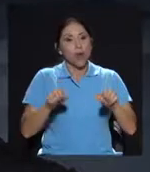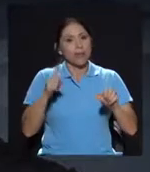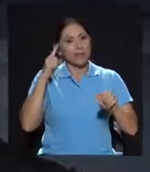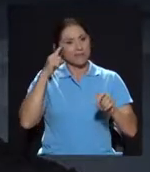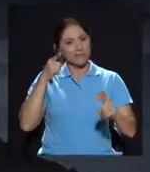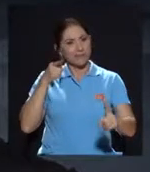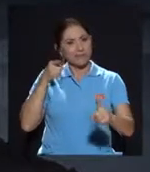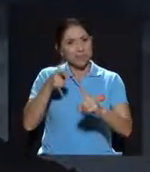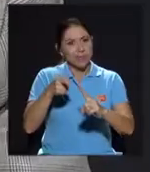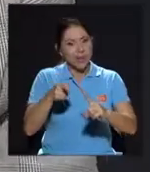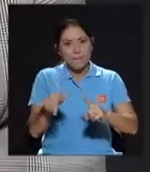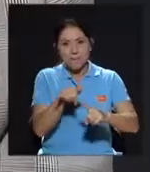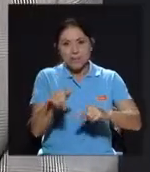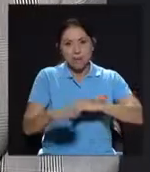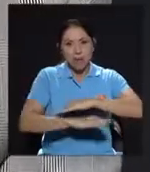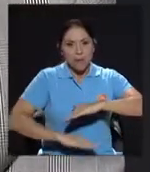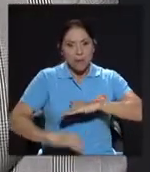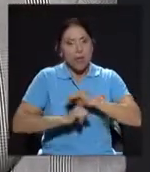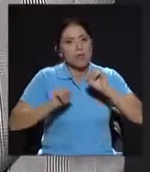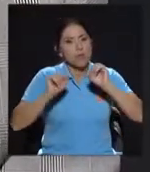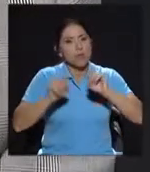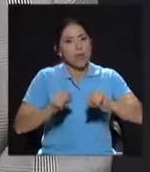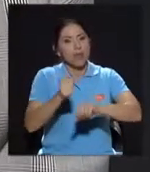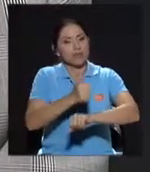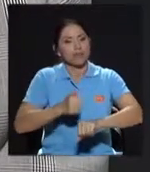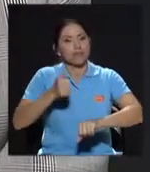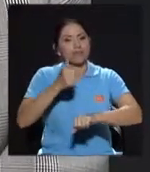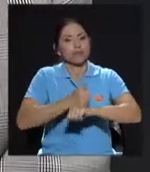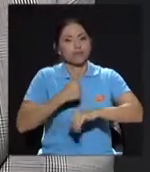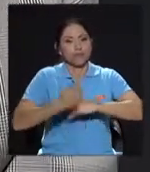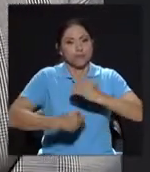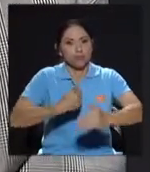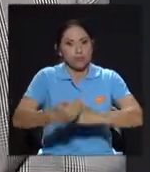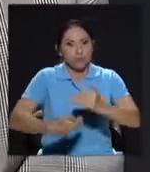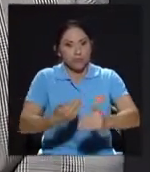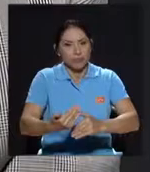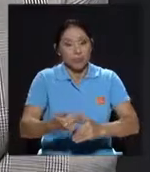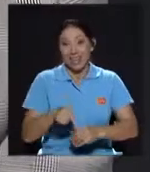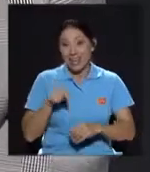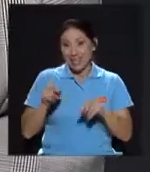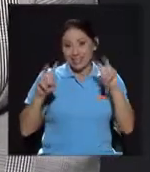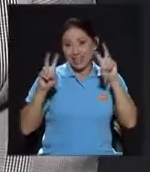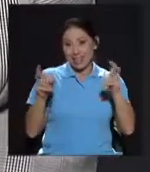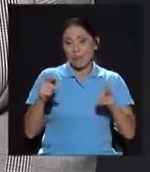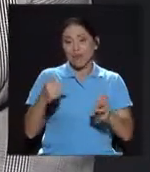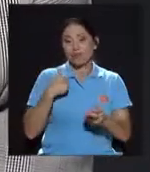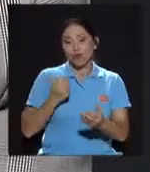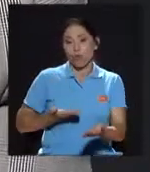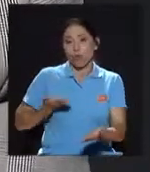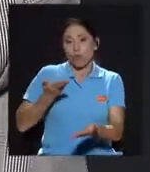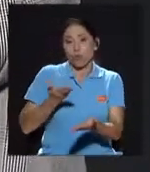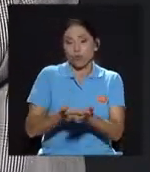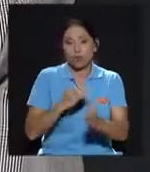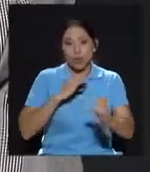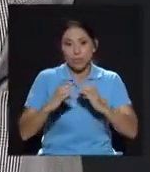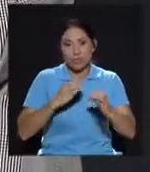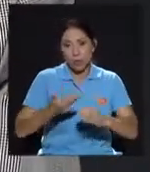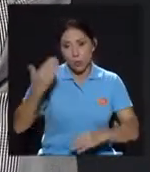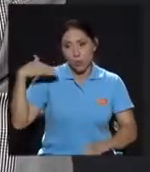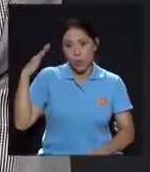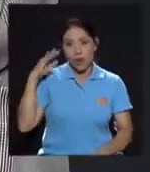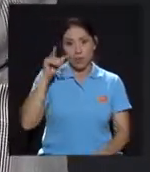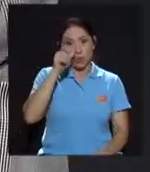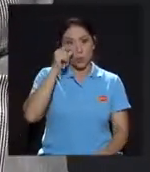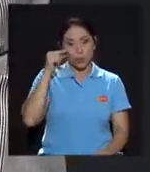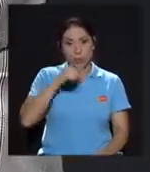nosotros incluso yo sometía este tema a la conversación cuando el presidente solís fue a la oración mundial de